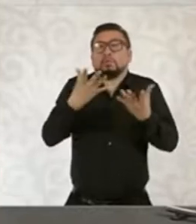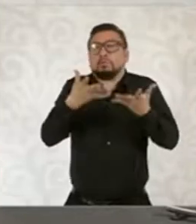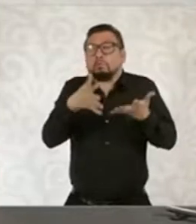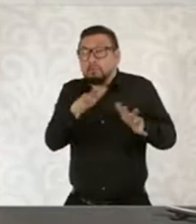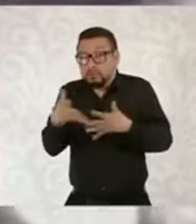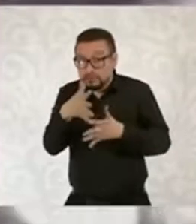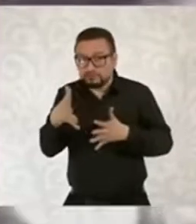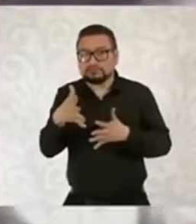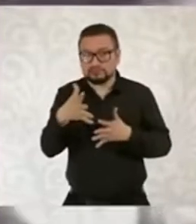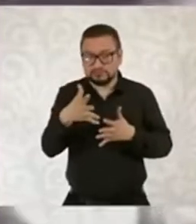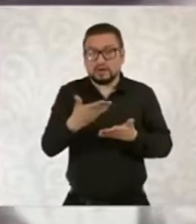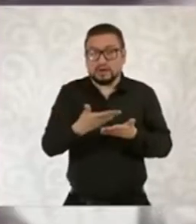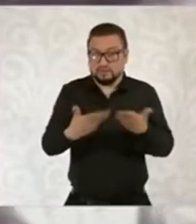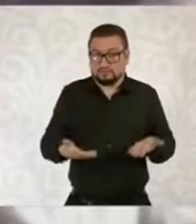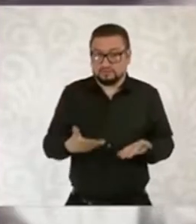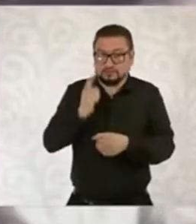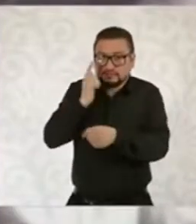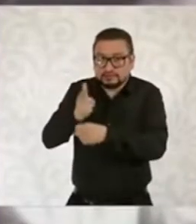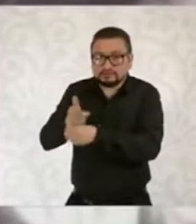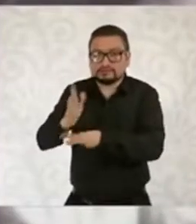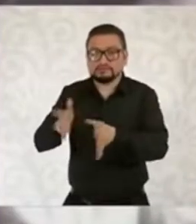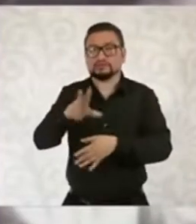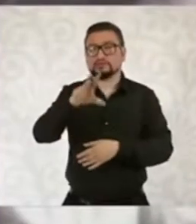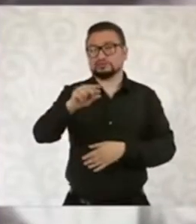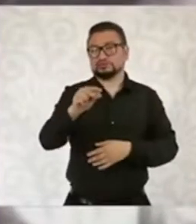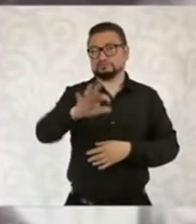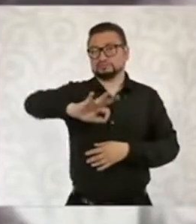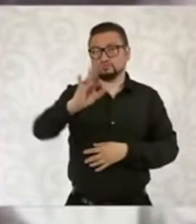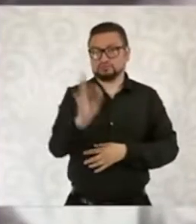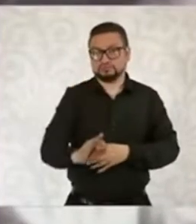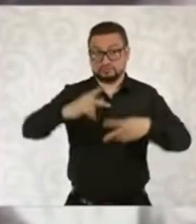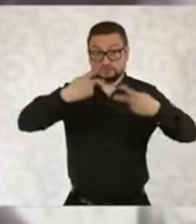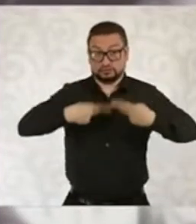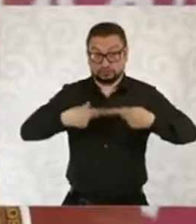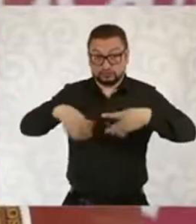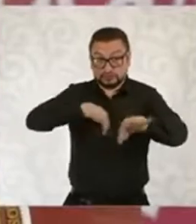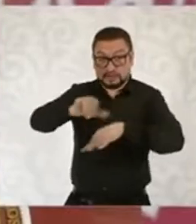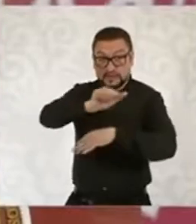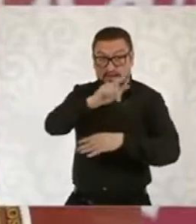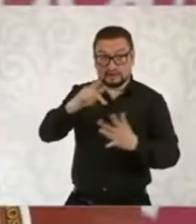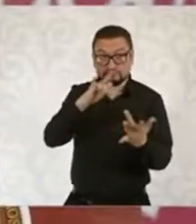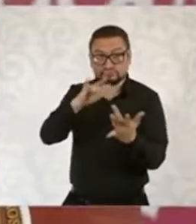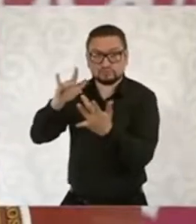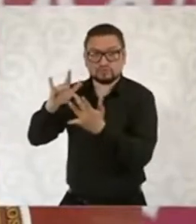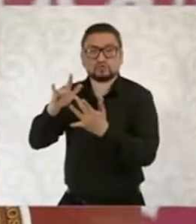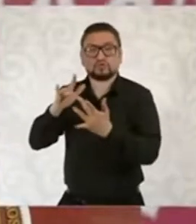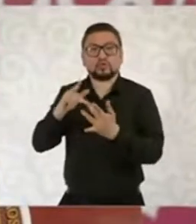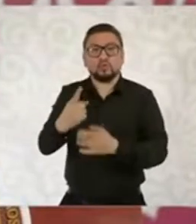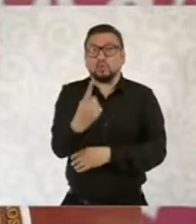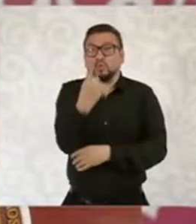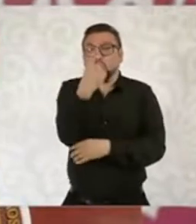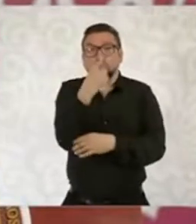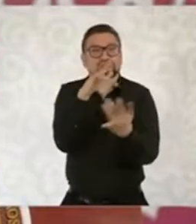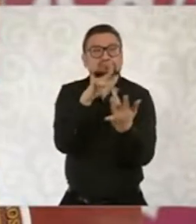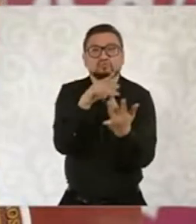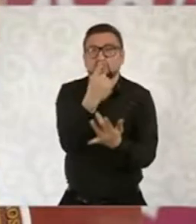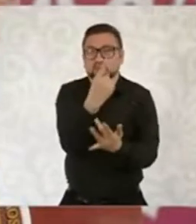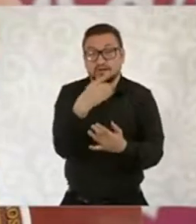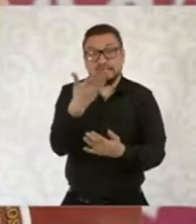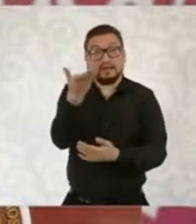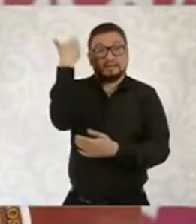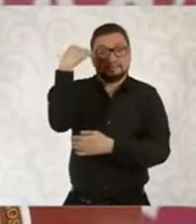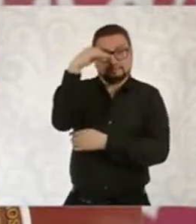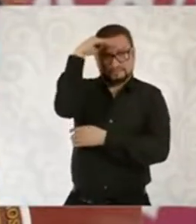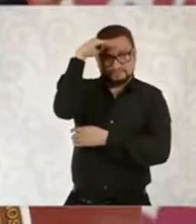aproximaciones. El 80% de los trabajadores de plataforma en México solo trabajan en una plataforma. Antes se